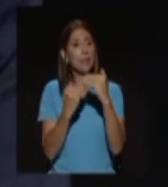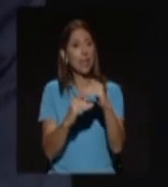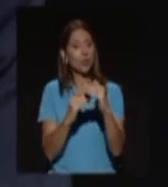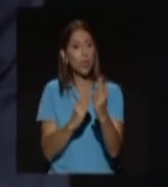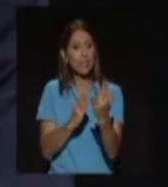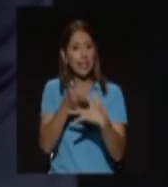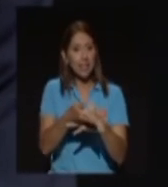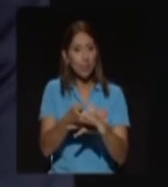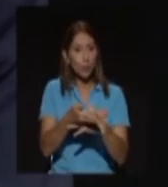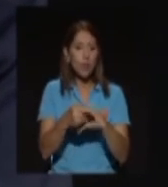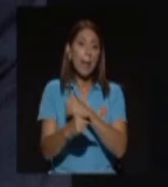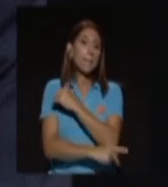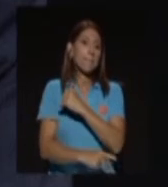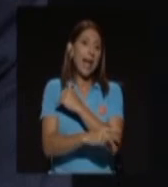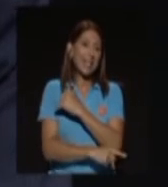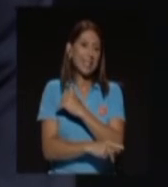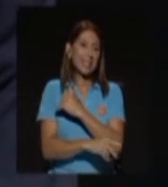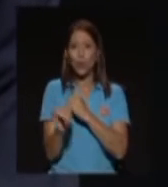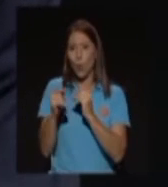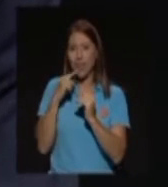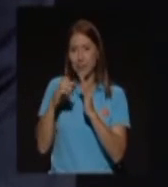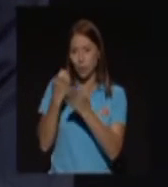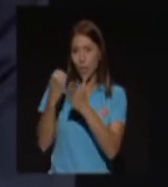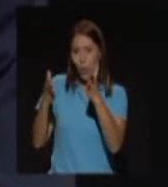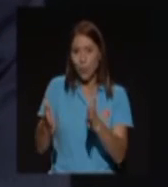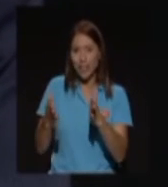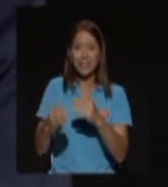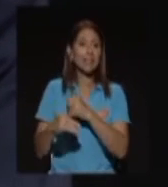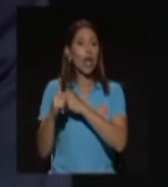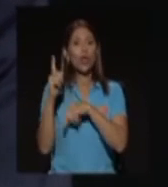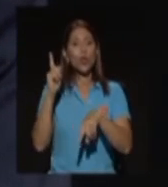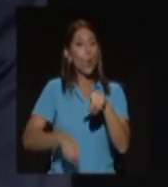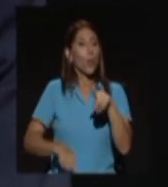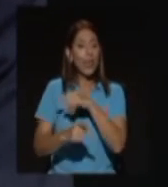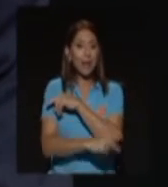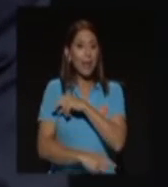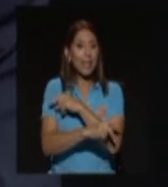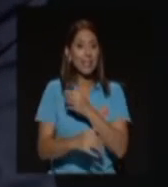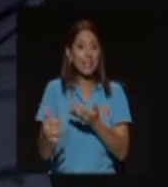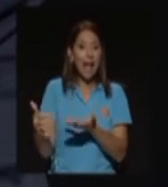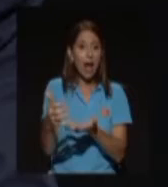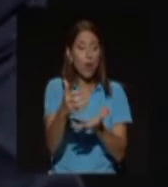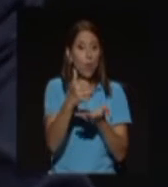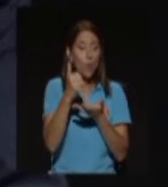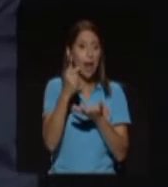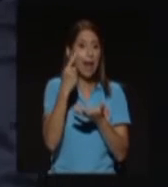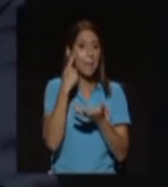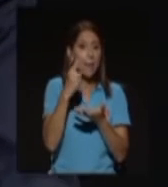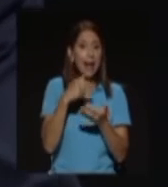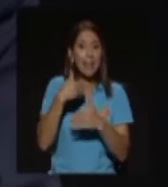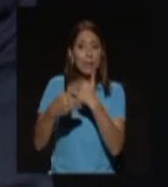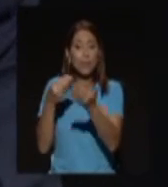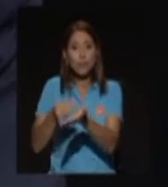podían los países, como decimos los economistas, acumular origen para efecto de importación, es decir, tomar insumos de